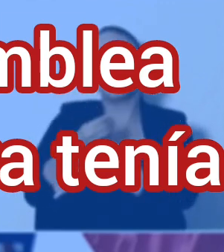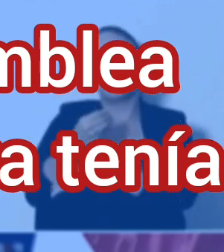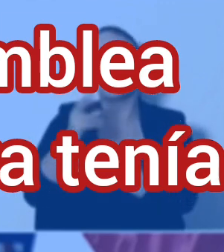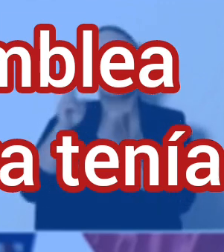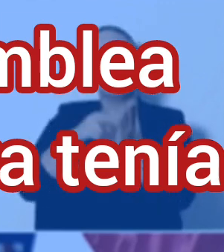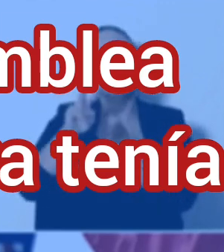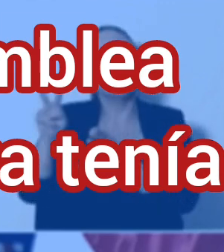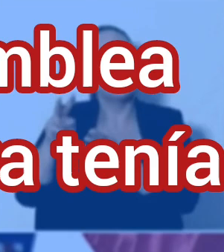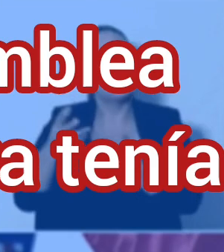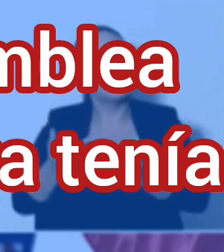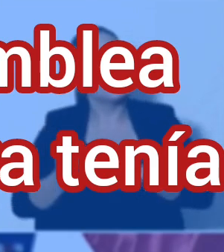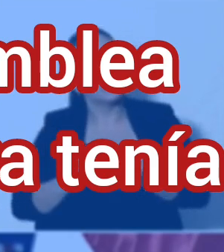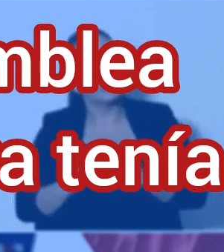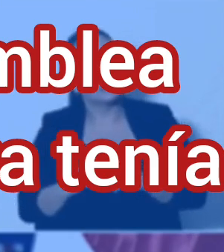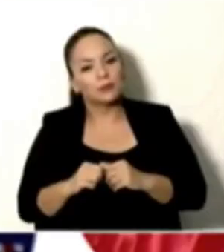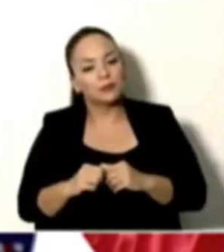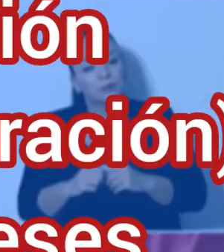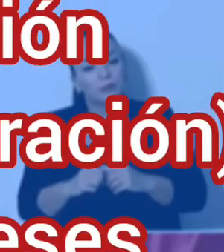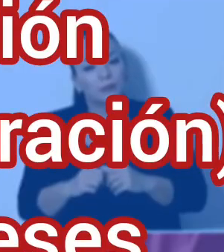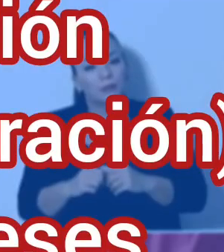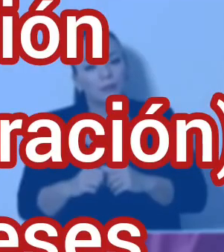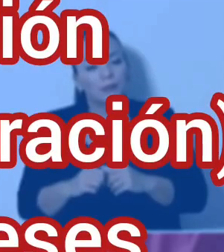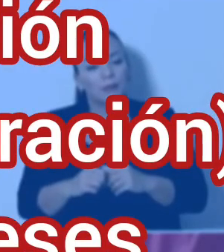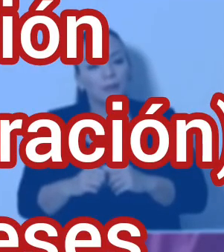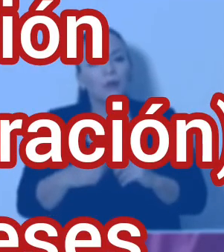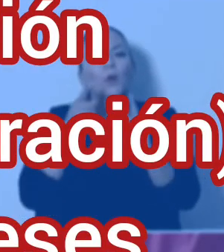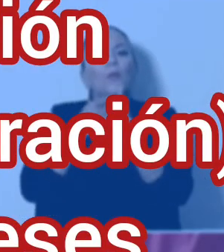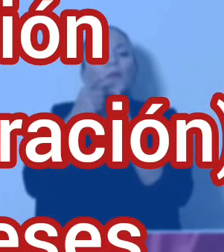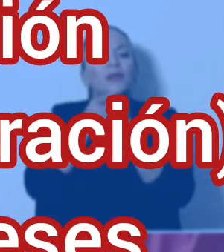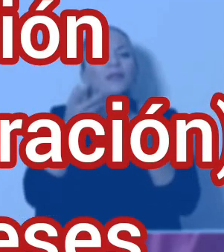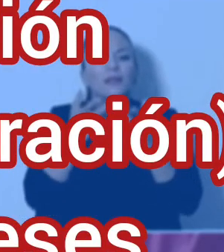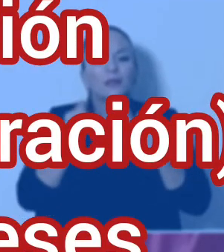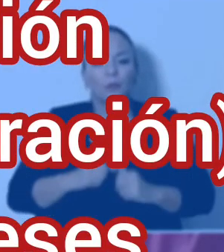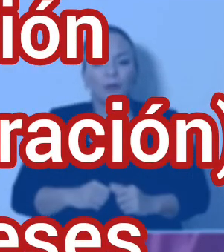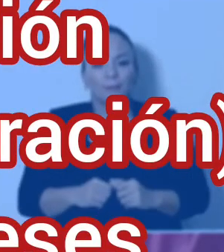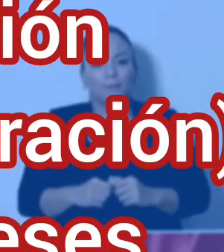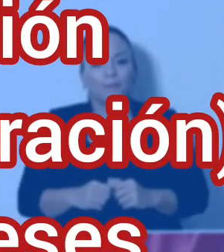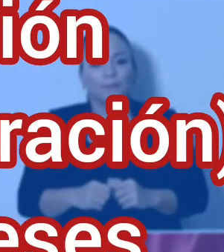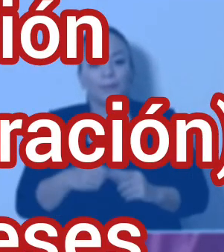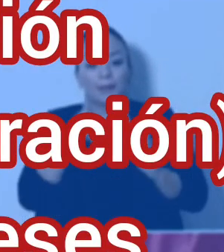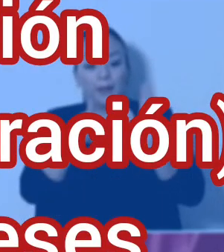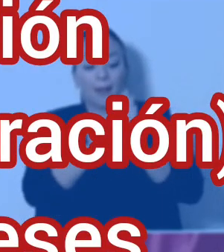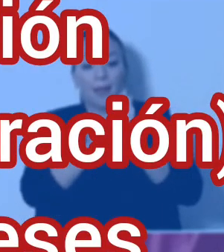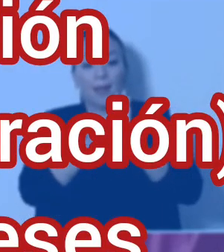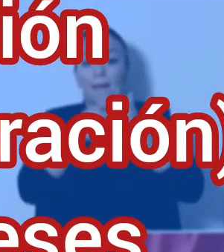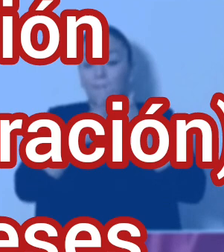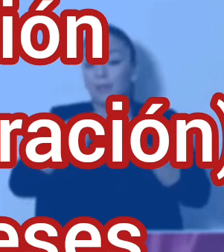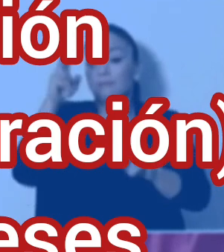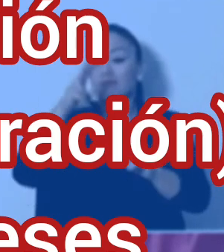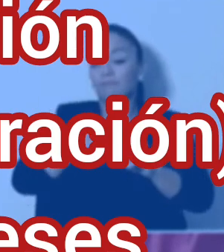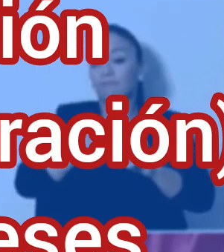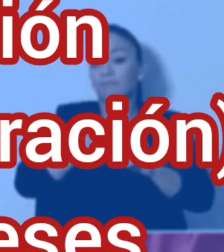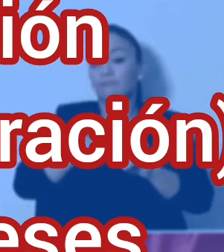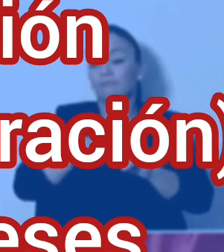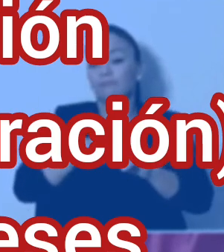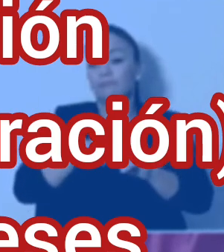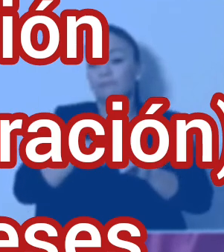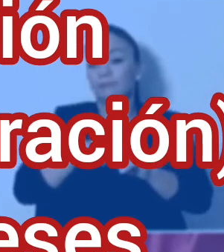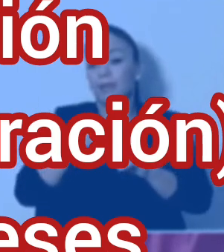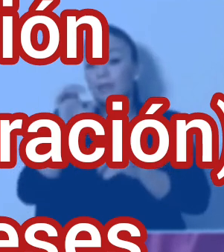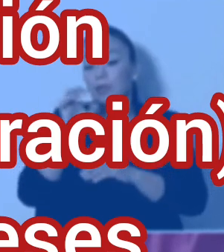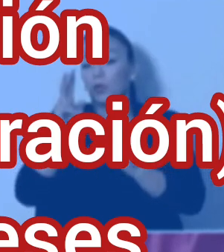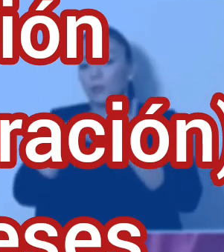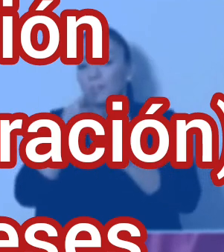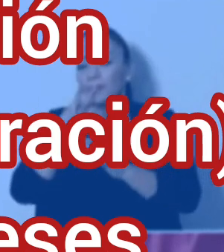del 2022, con la finalidad de que entre en vigencia el 1 de enero del